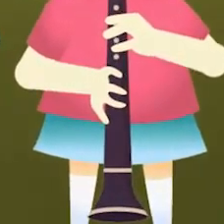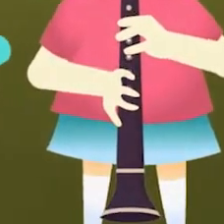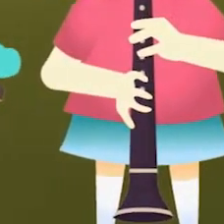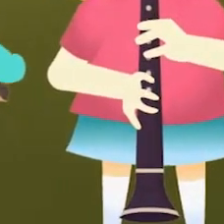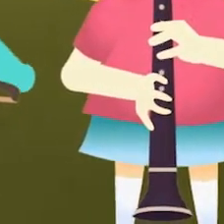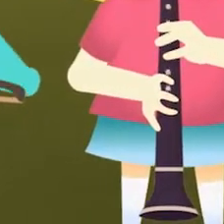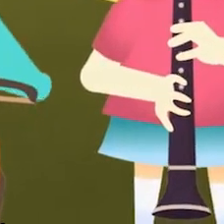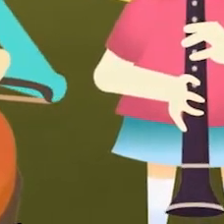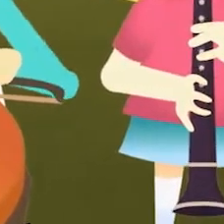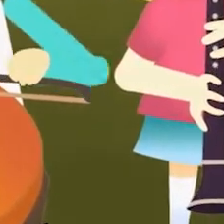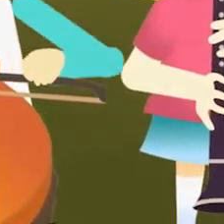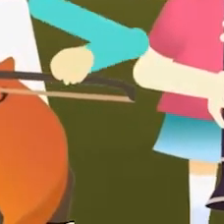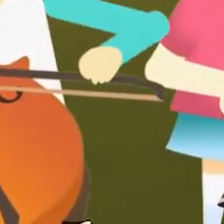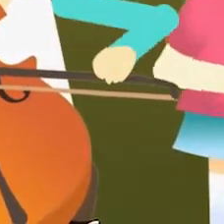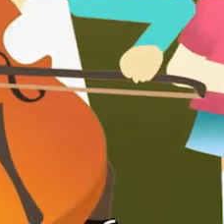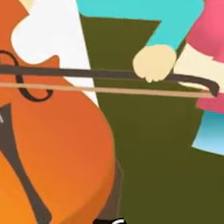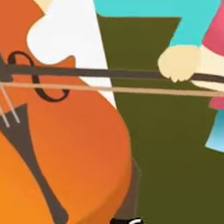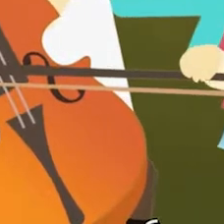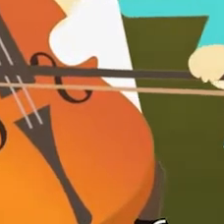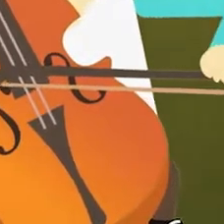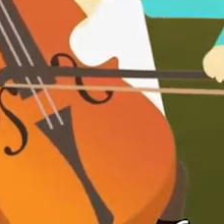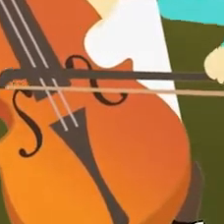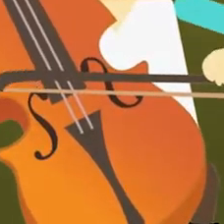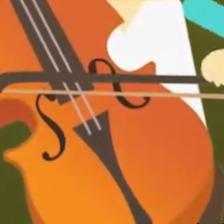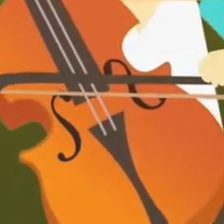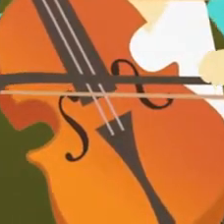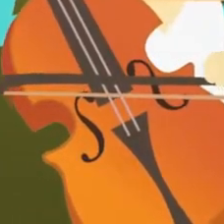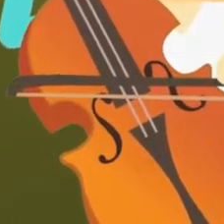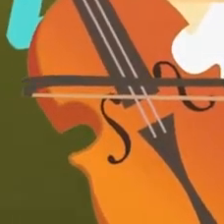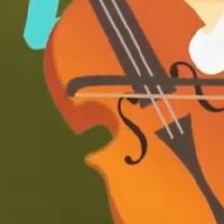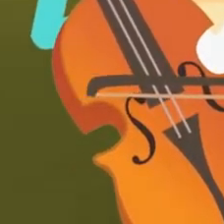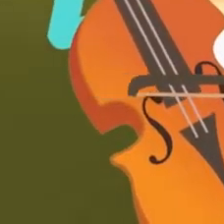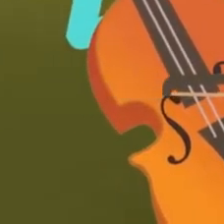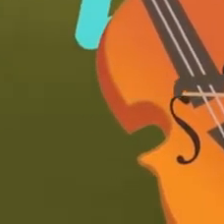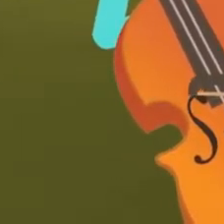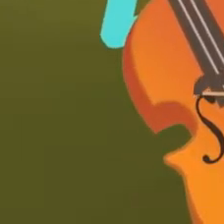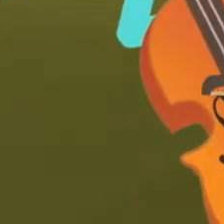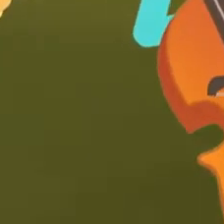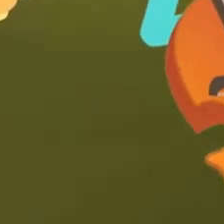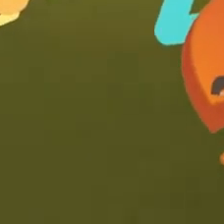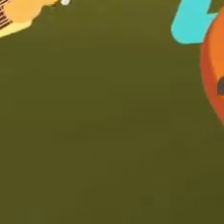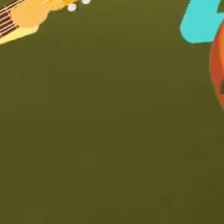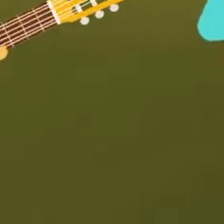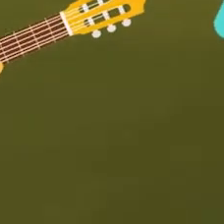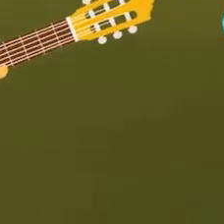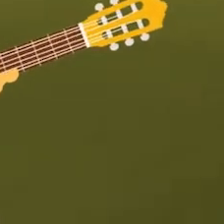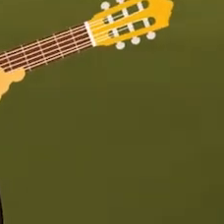Gracias.